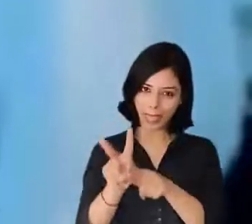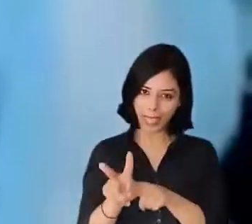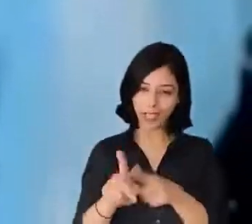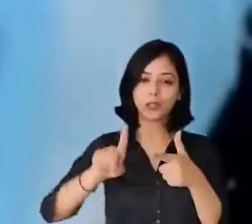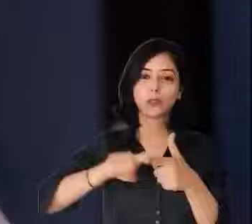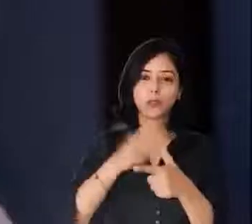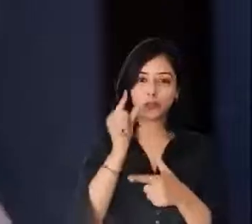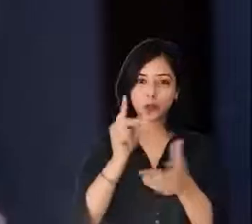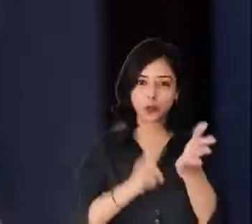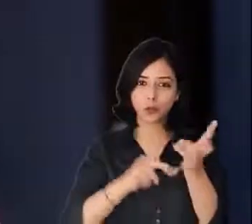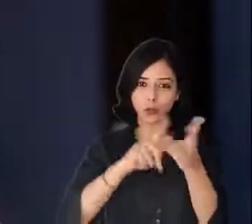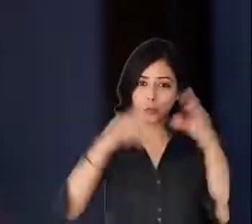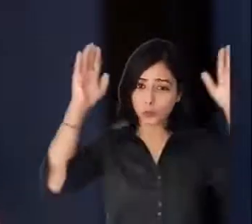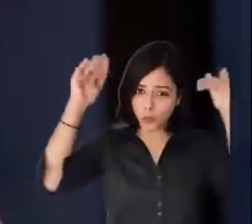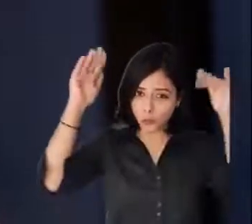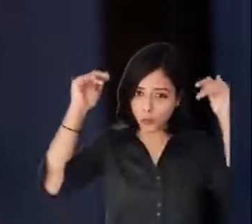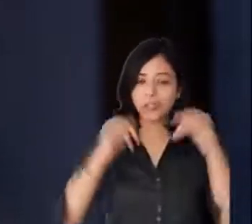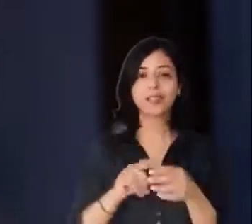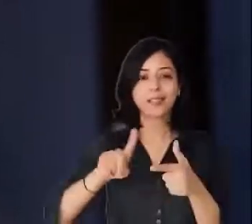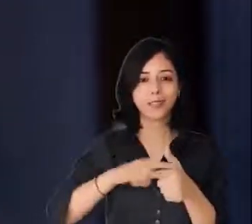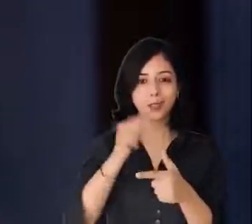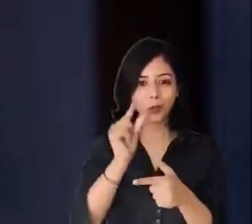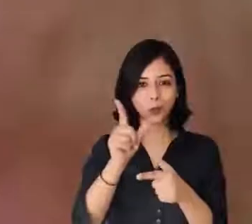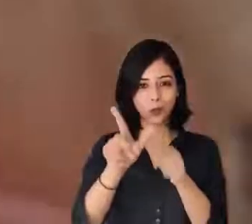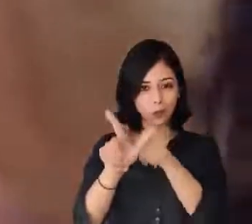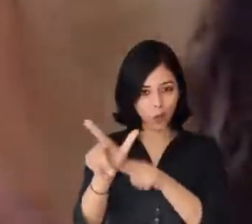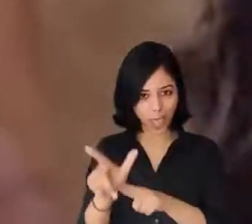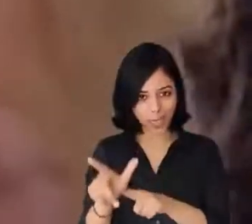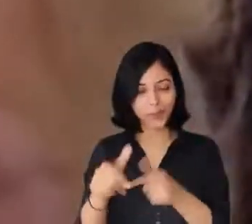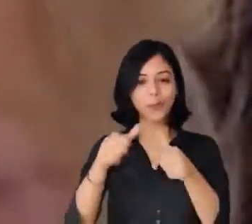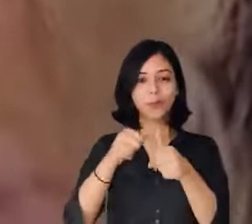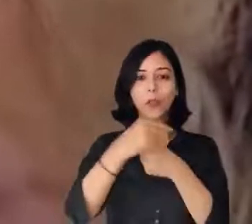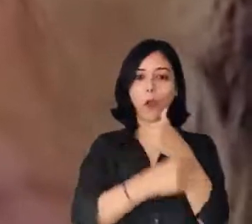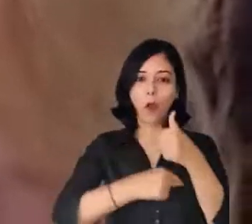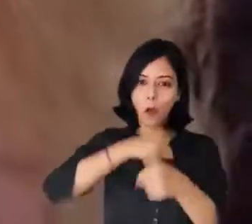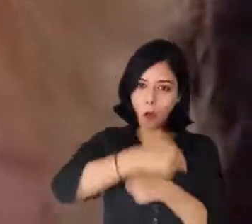No sé cómo se puede dejar de sentir eso.